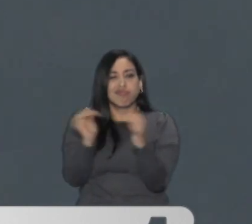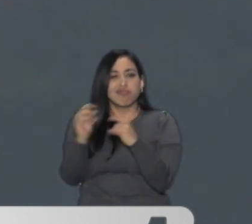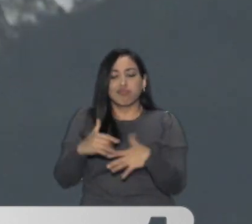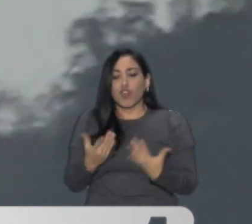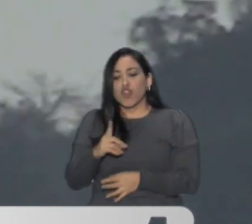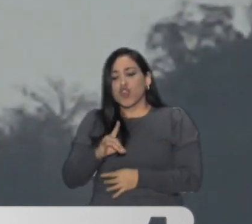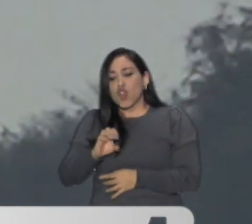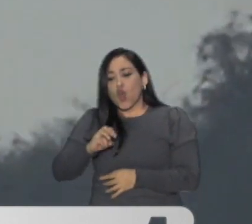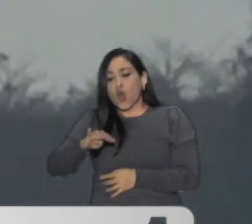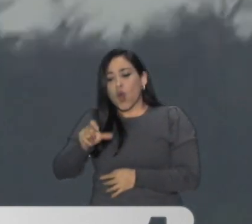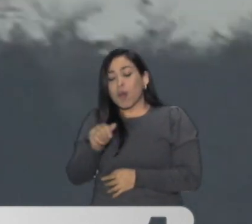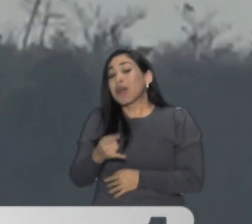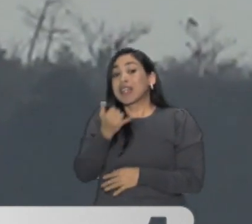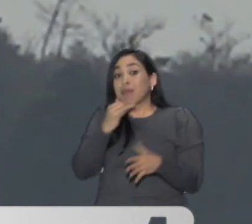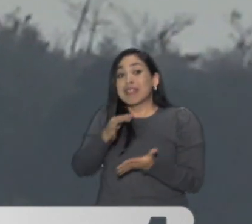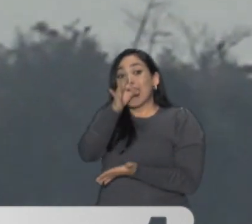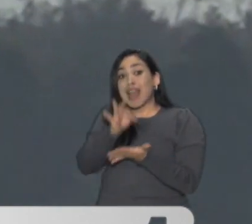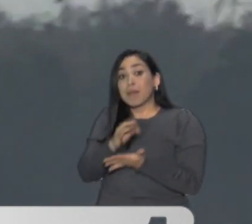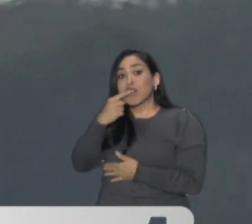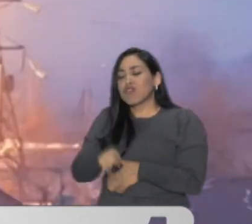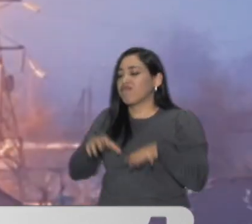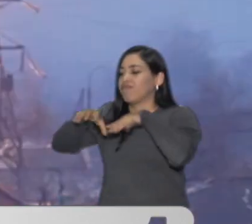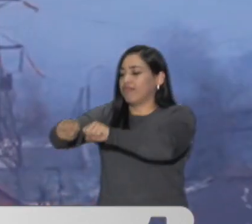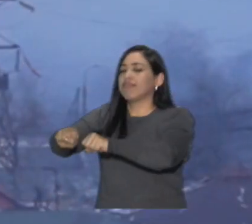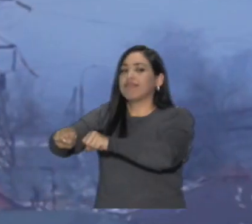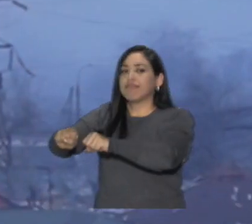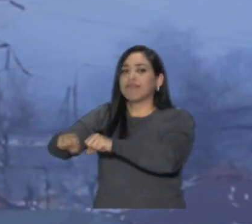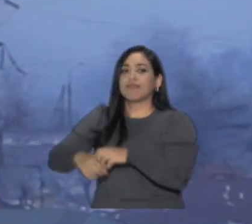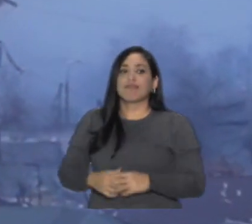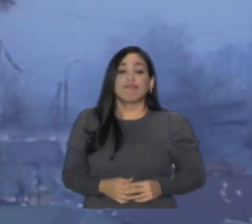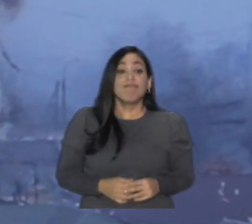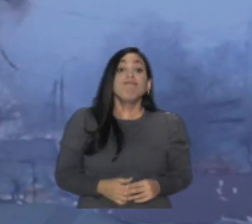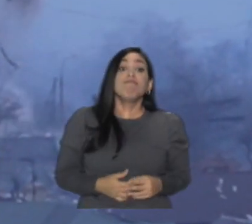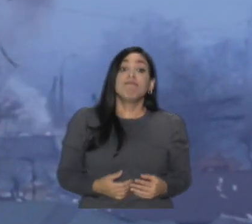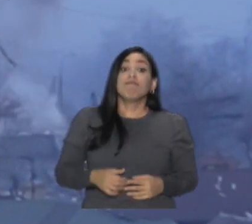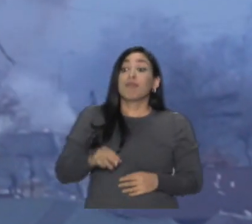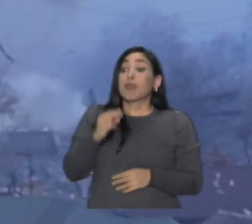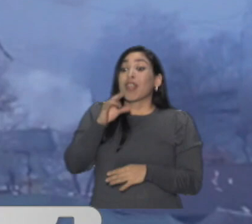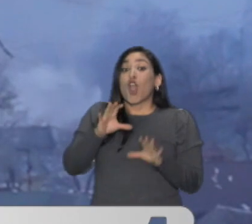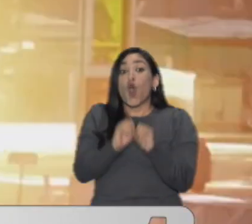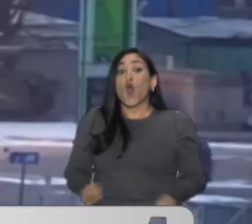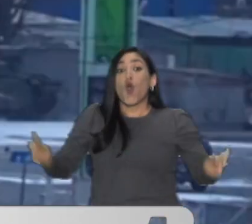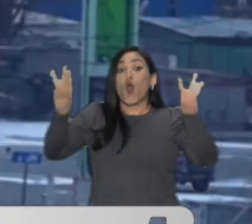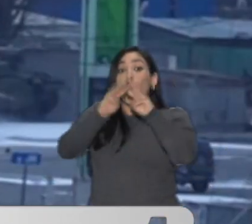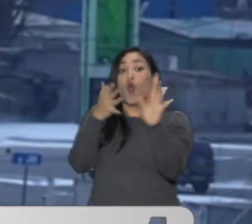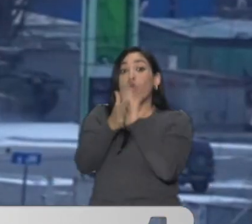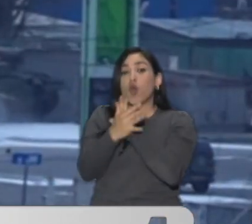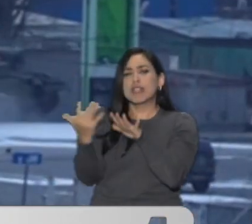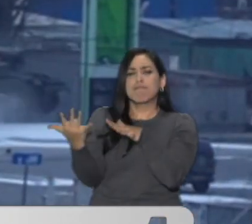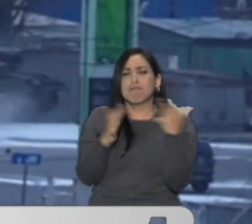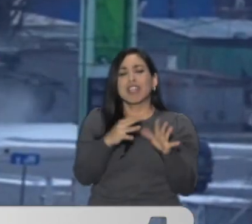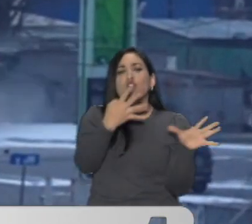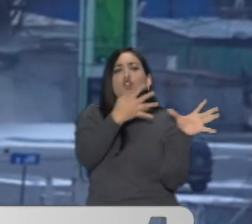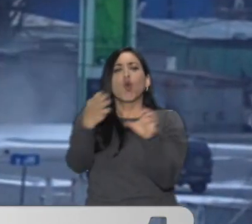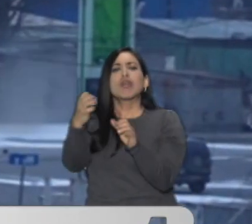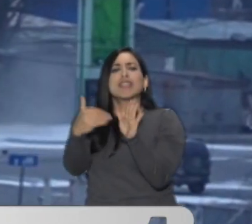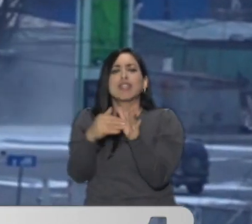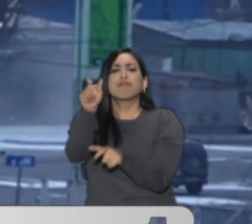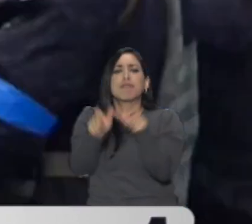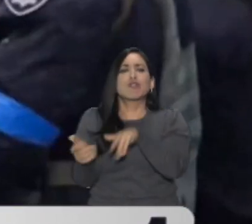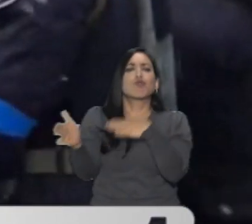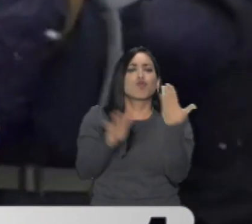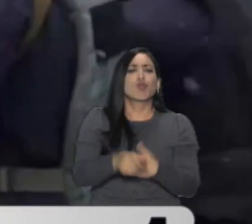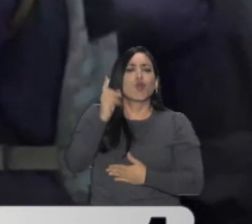Donbás, Moscú finalmente invadió. Según Naciones Unidas, la invasión ha dejado más de 900